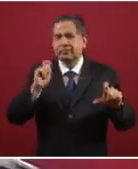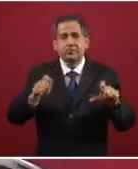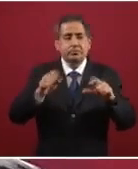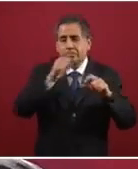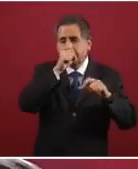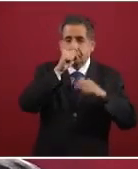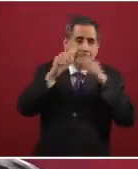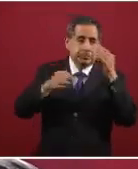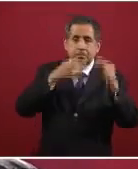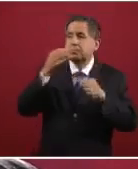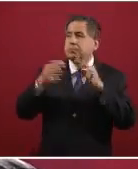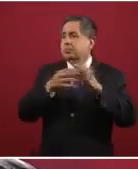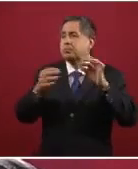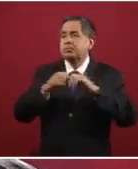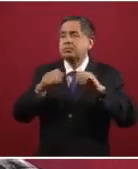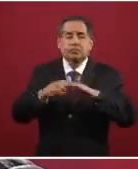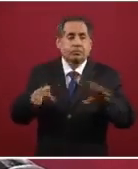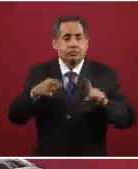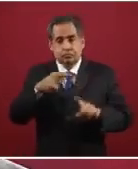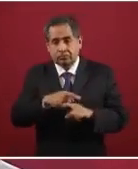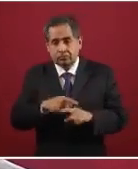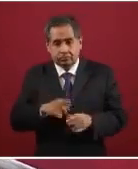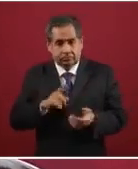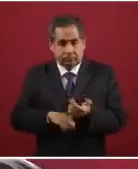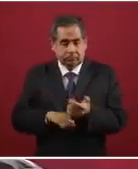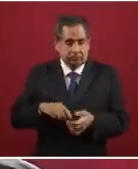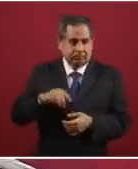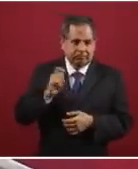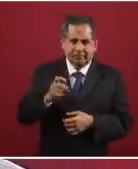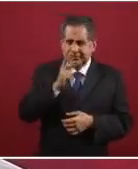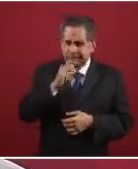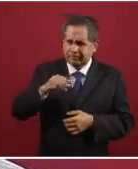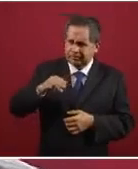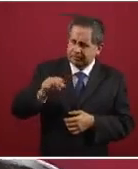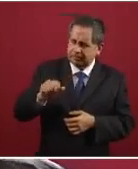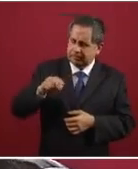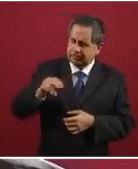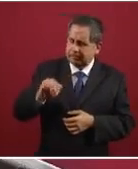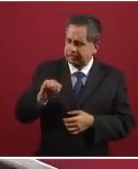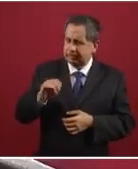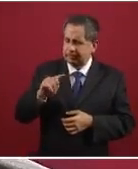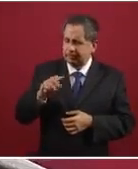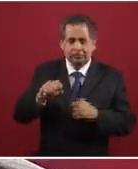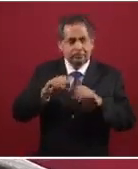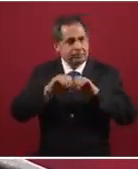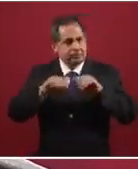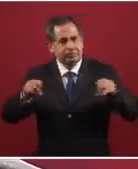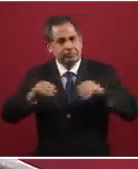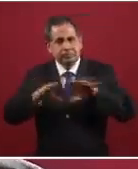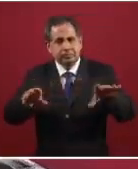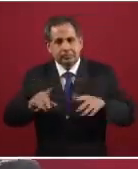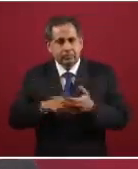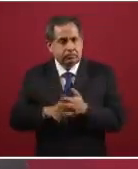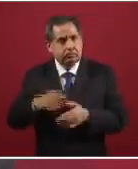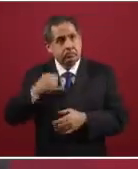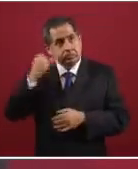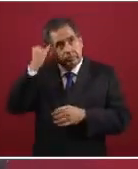propaganda, eso es un manifiesto. Es qué pensamos los que coincidimos en una causa y que